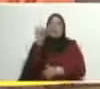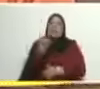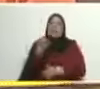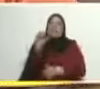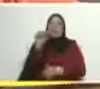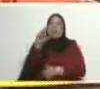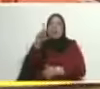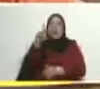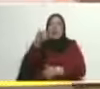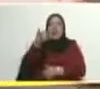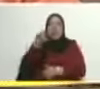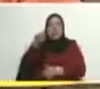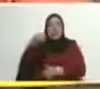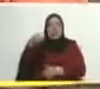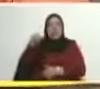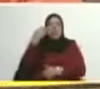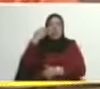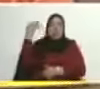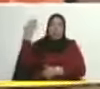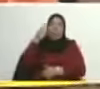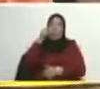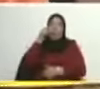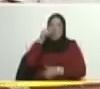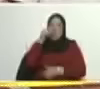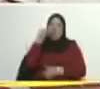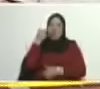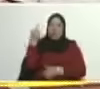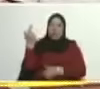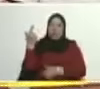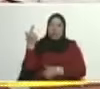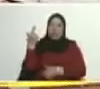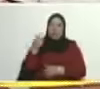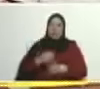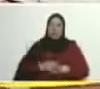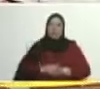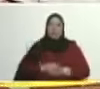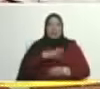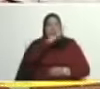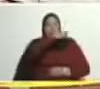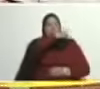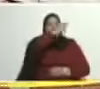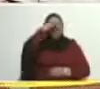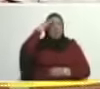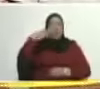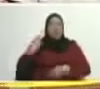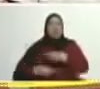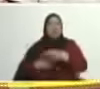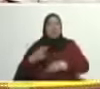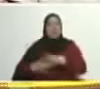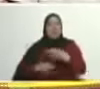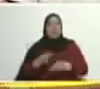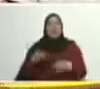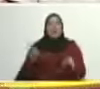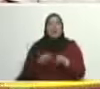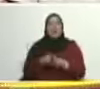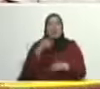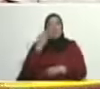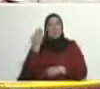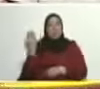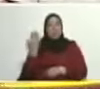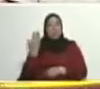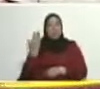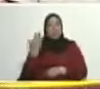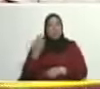Carlos Fonseca Amador, de Tomás Borges, comandante de la Revolución Sandinista,